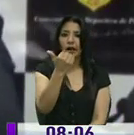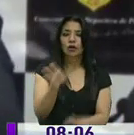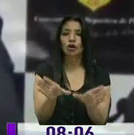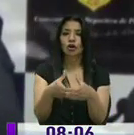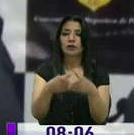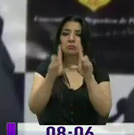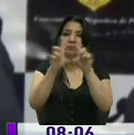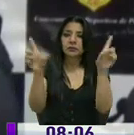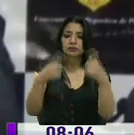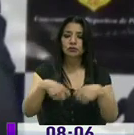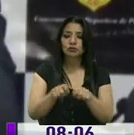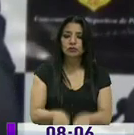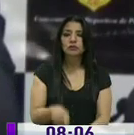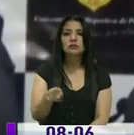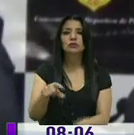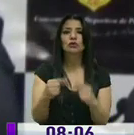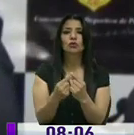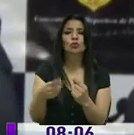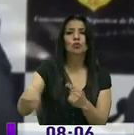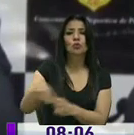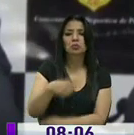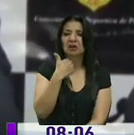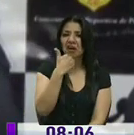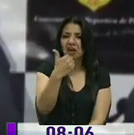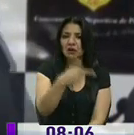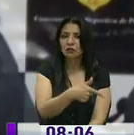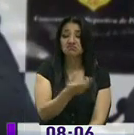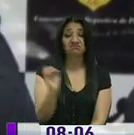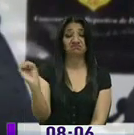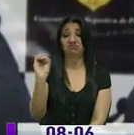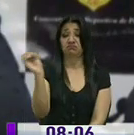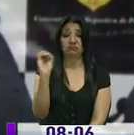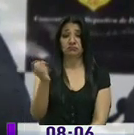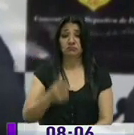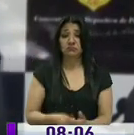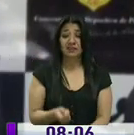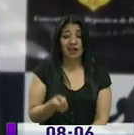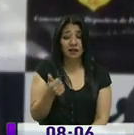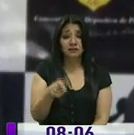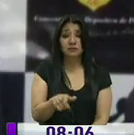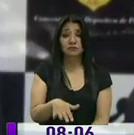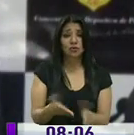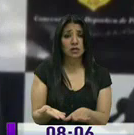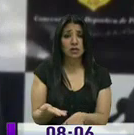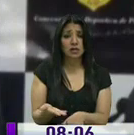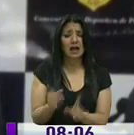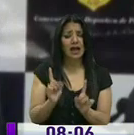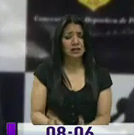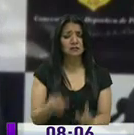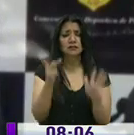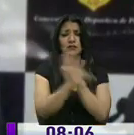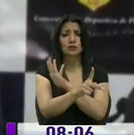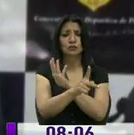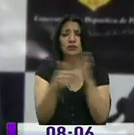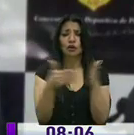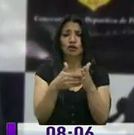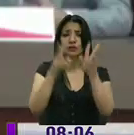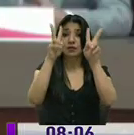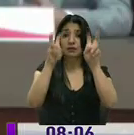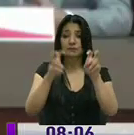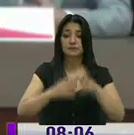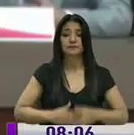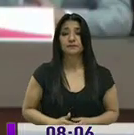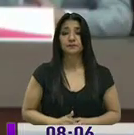contrato colectivo de la concentración esto fue un intento de asesinato y así serán los cargos por nuestra parte